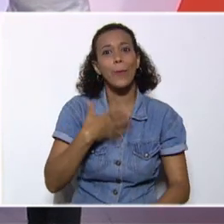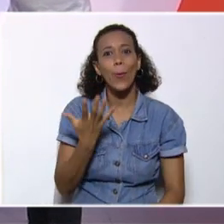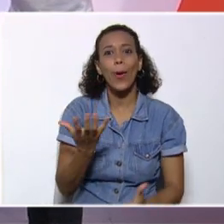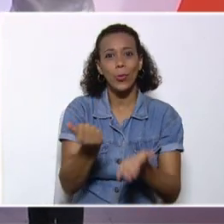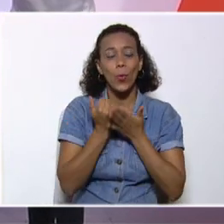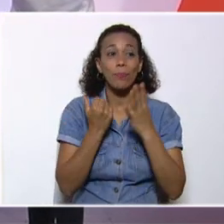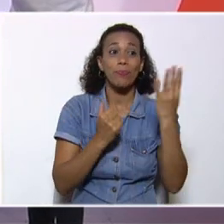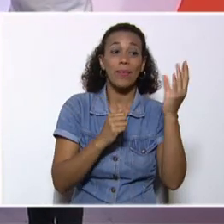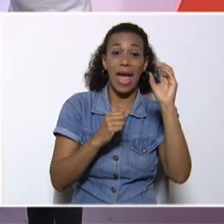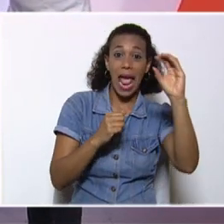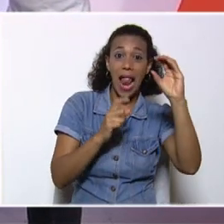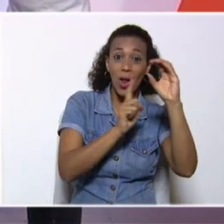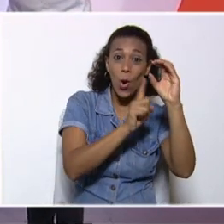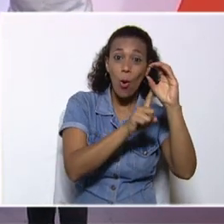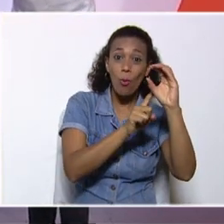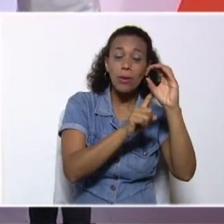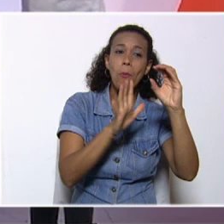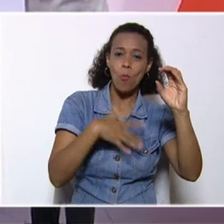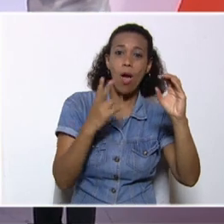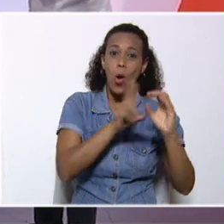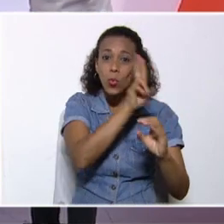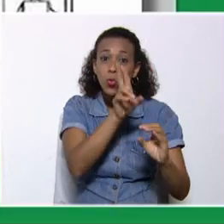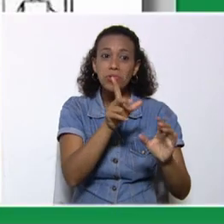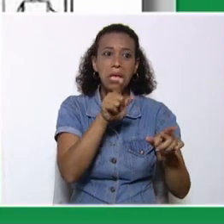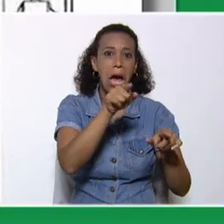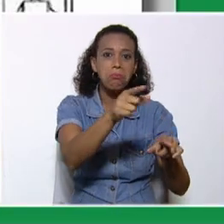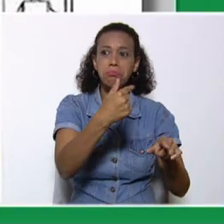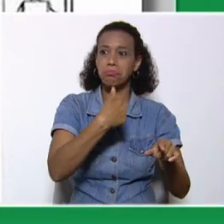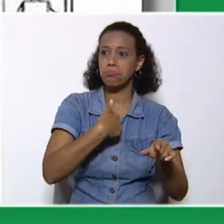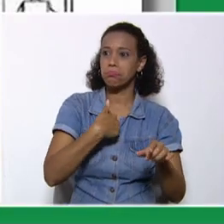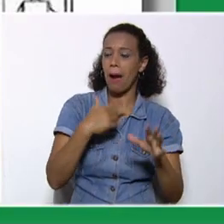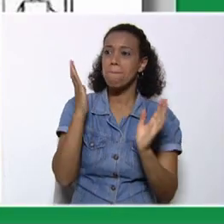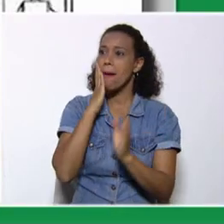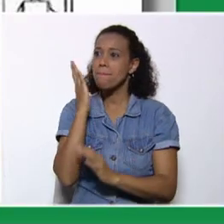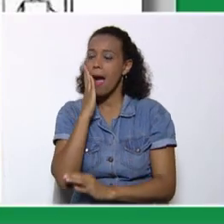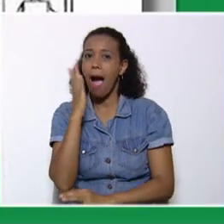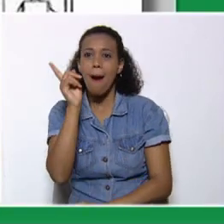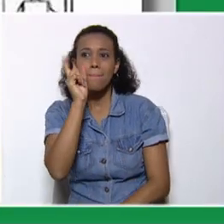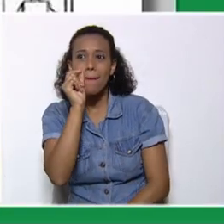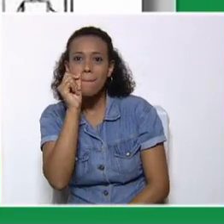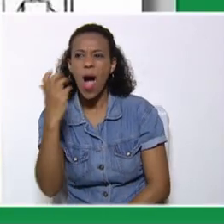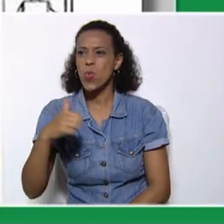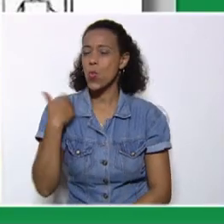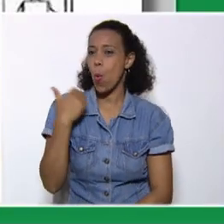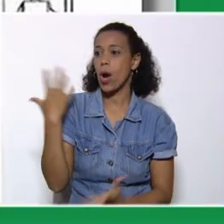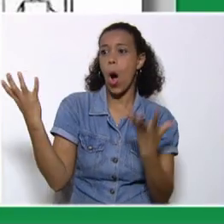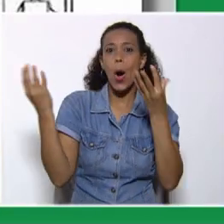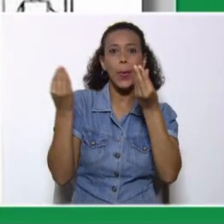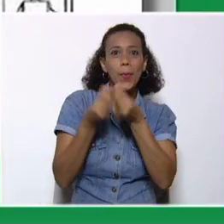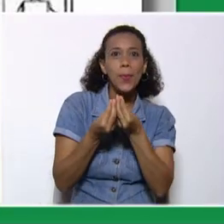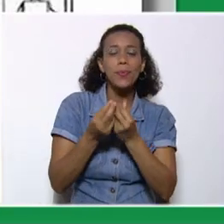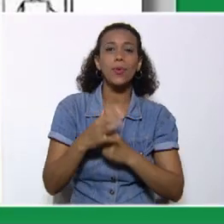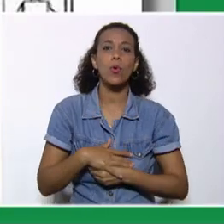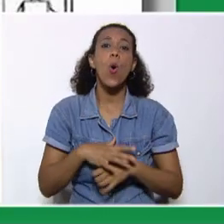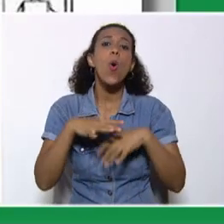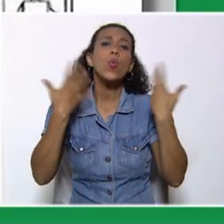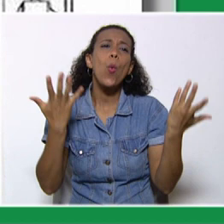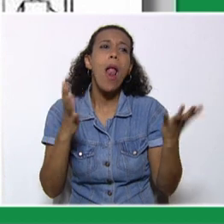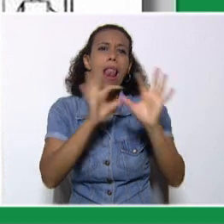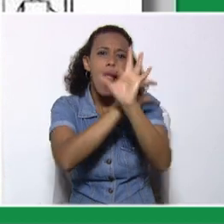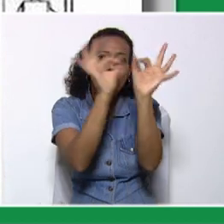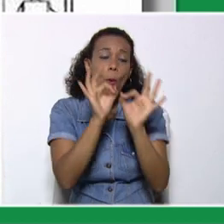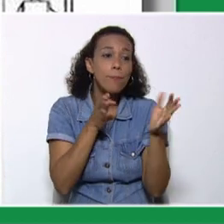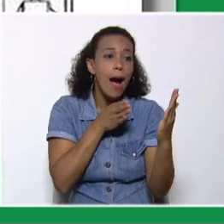mano. El croquis lo podemos hacer, lo puedes hacer tú, lo puede hacer mamá o lo podemos hacer en conjunto. ¿Cuál es el